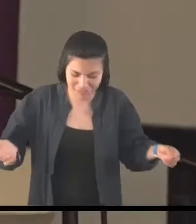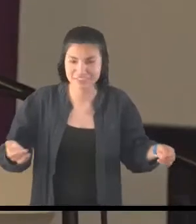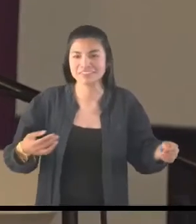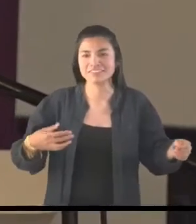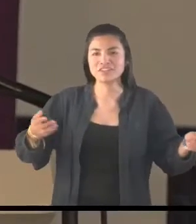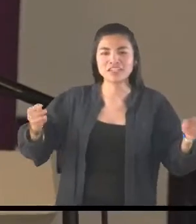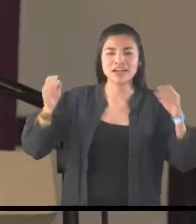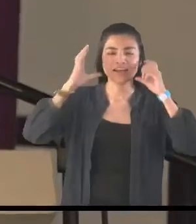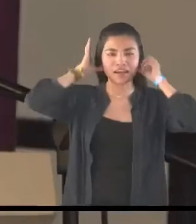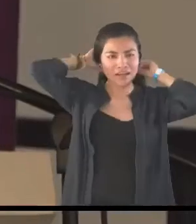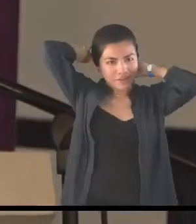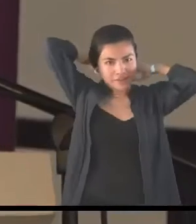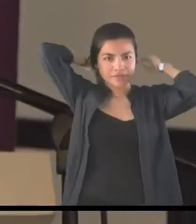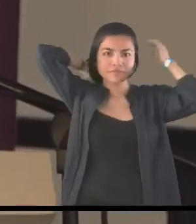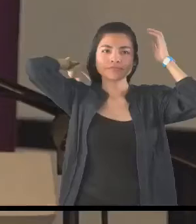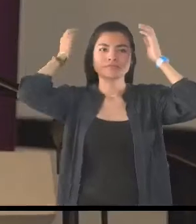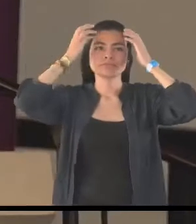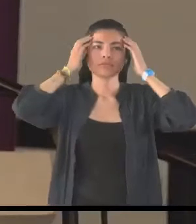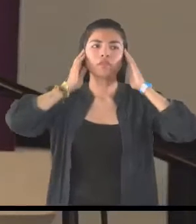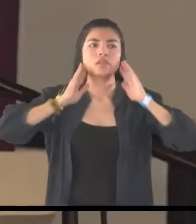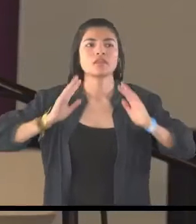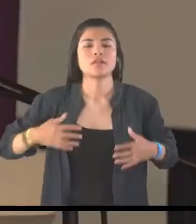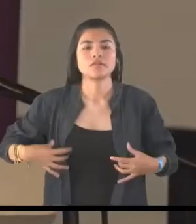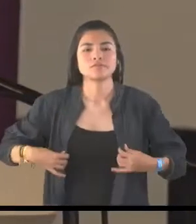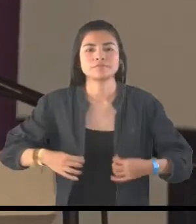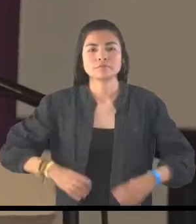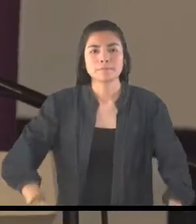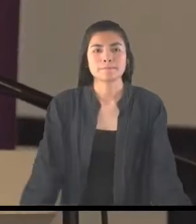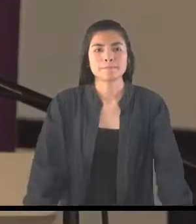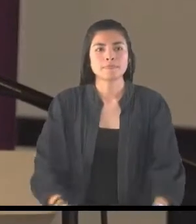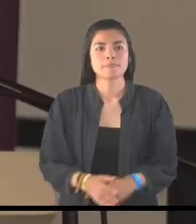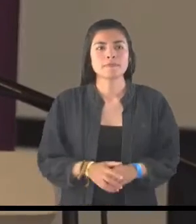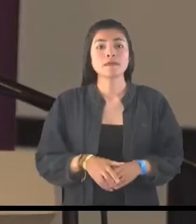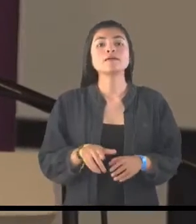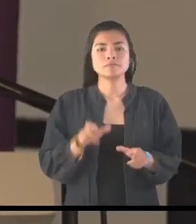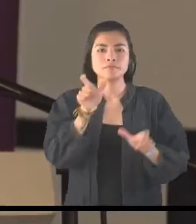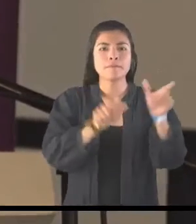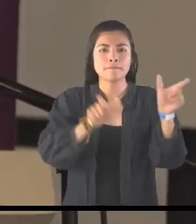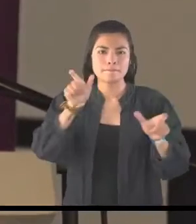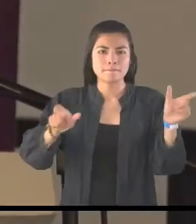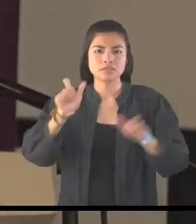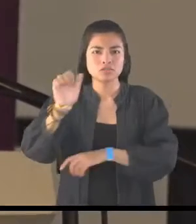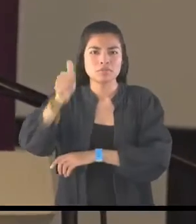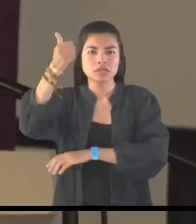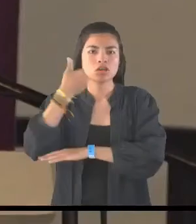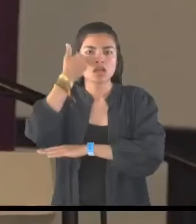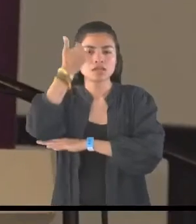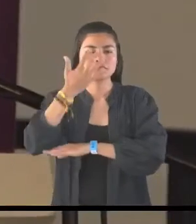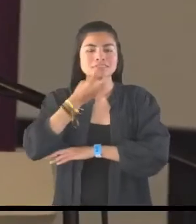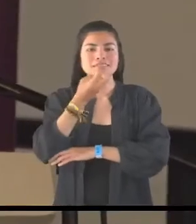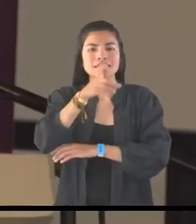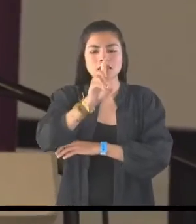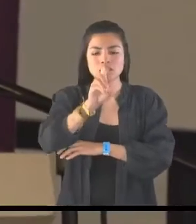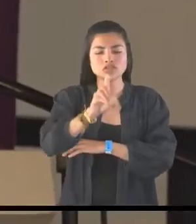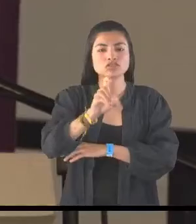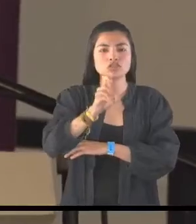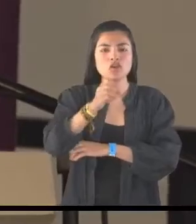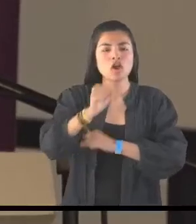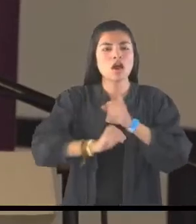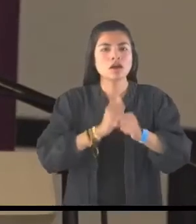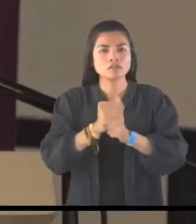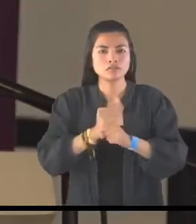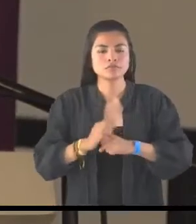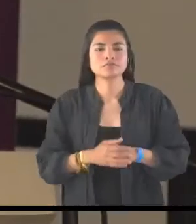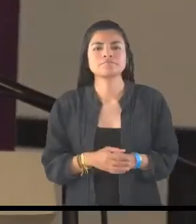del acto que nos convoca hoy, la indemnización masiva a personas mayores de 68 años con enfermedades ruinosas o